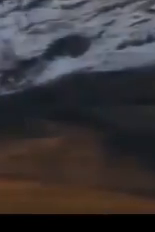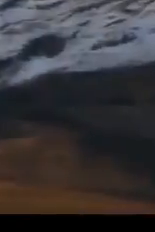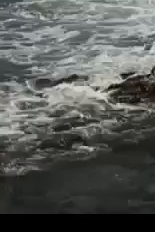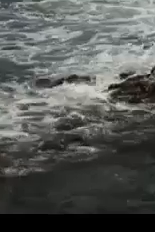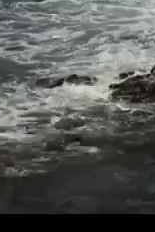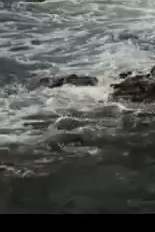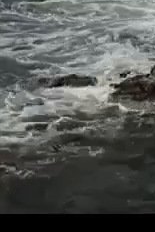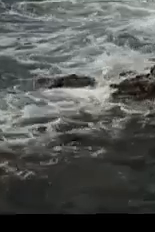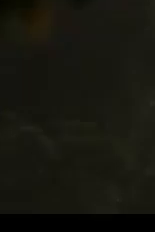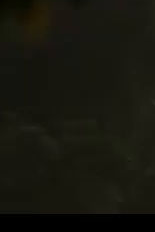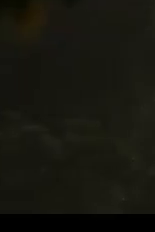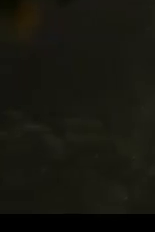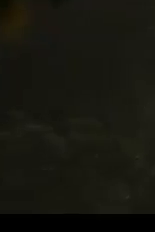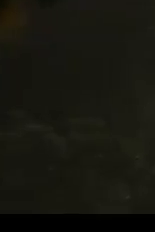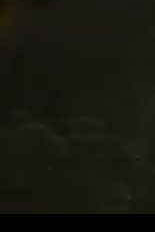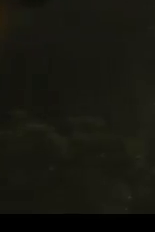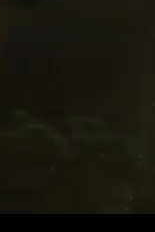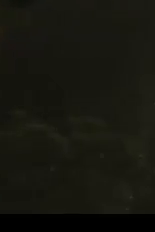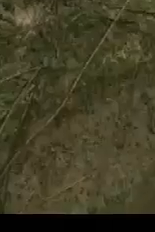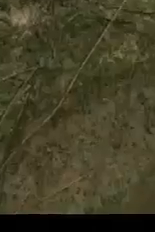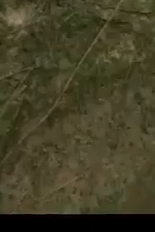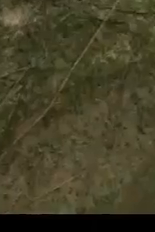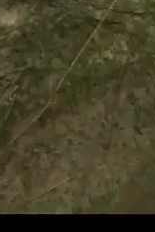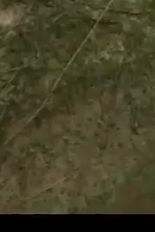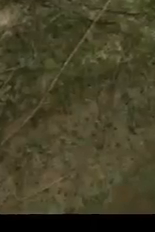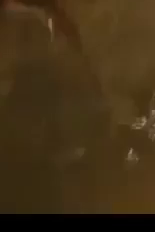Soy la montaña, la playa, la selva.